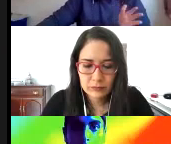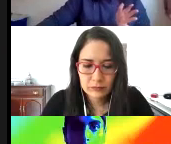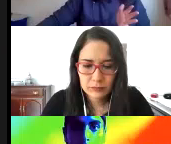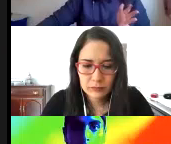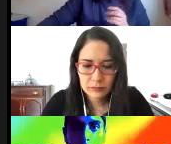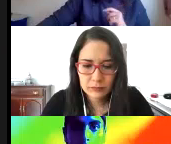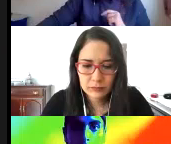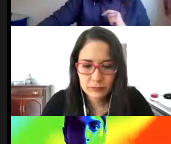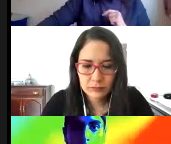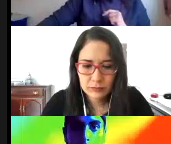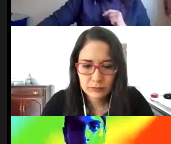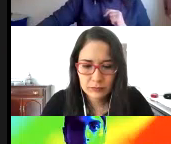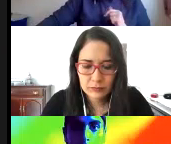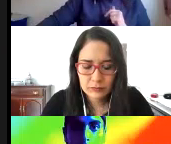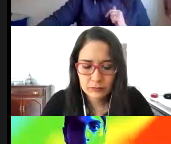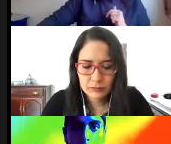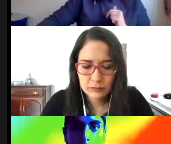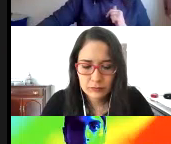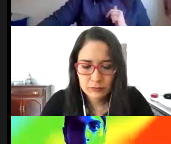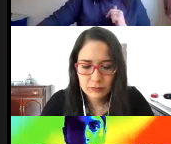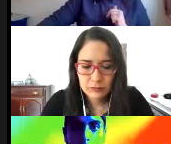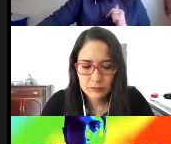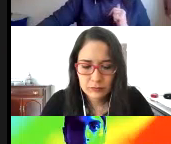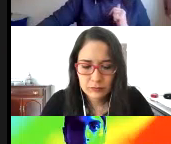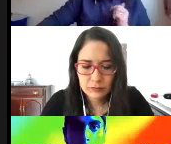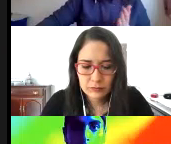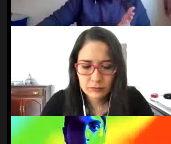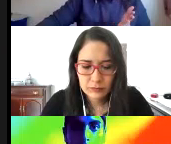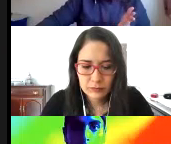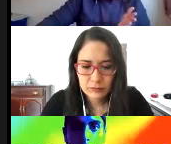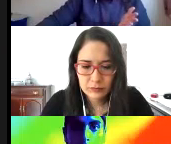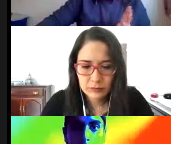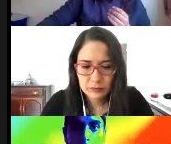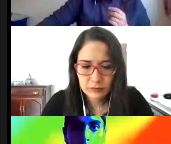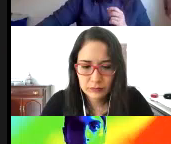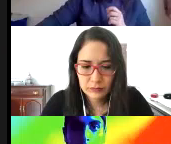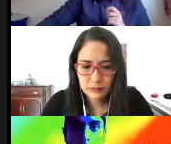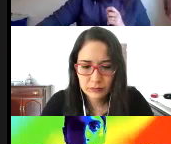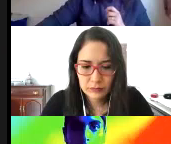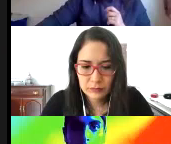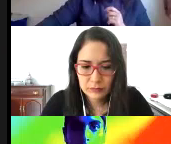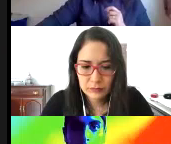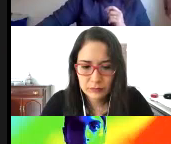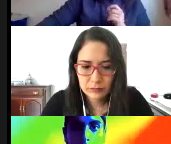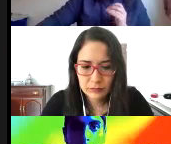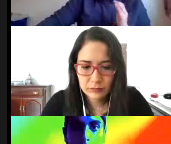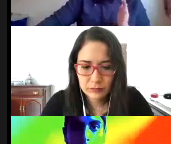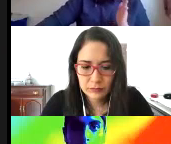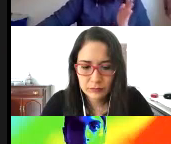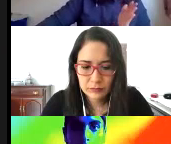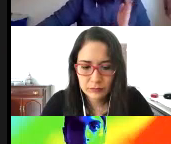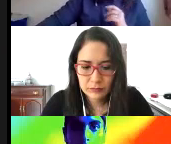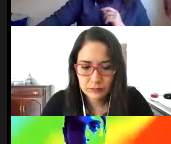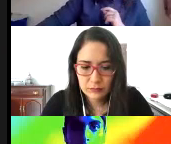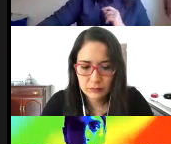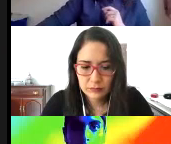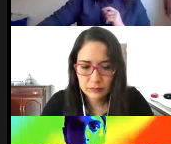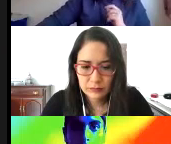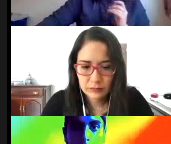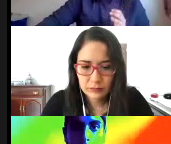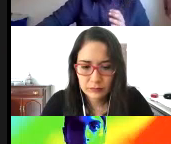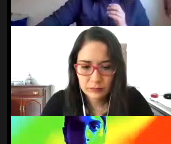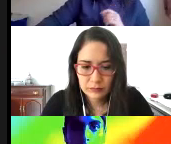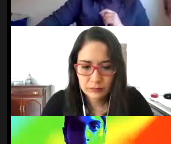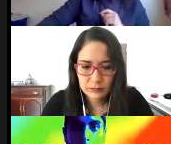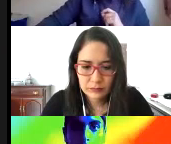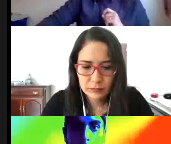es una nata verde. El lago Petenitza, que es el agrícola ganadero, está intermedio, y Atitlán,